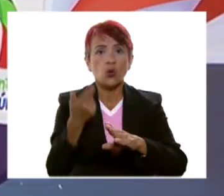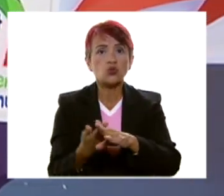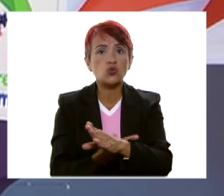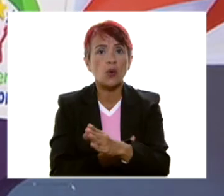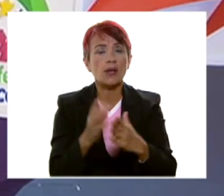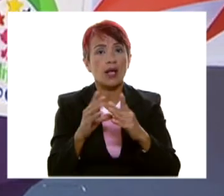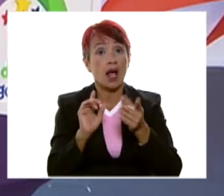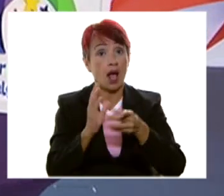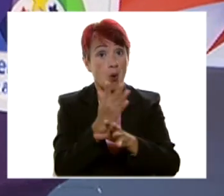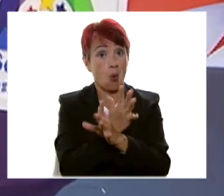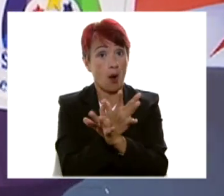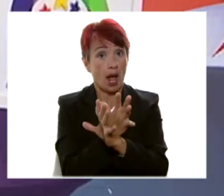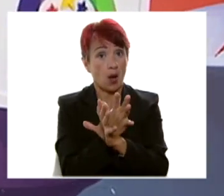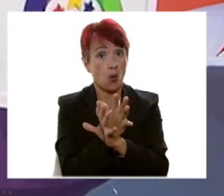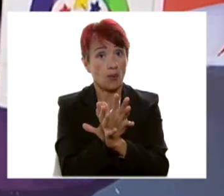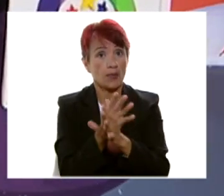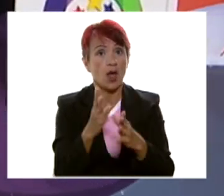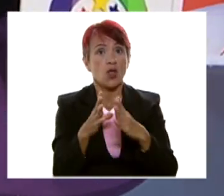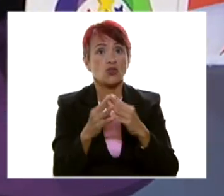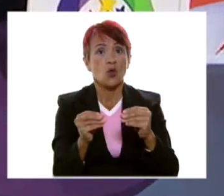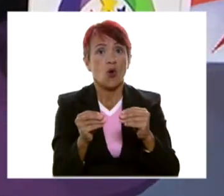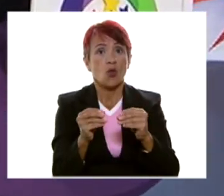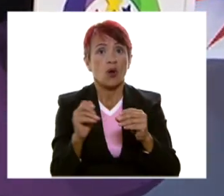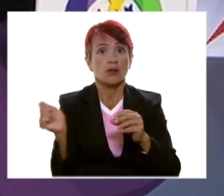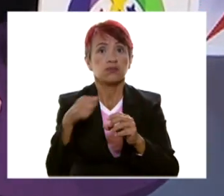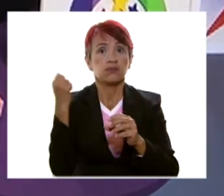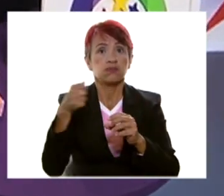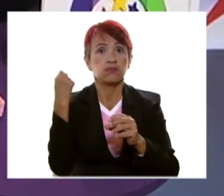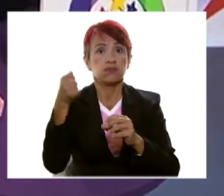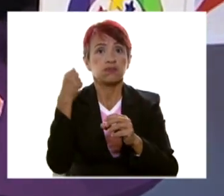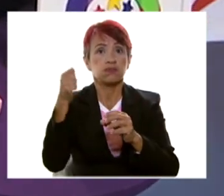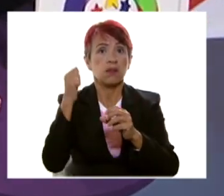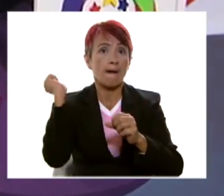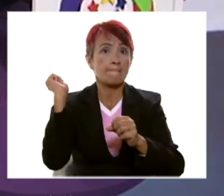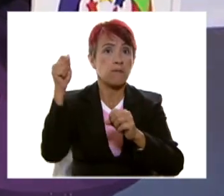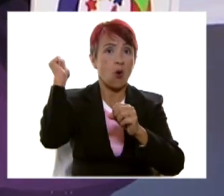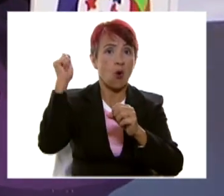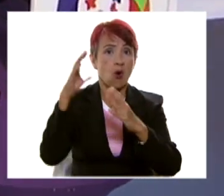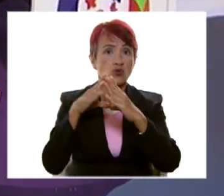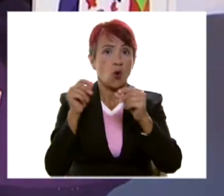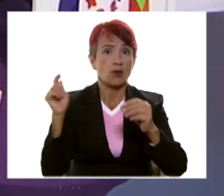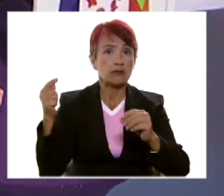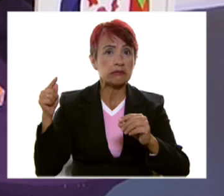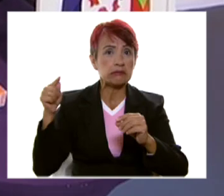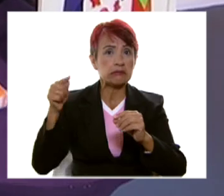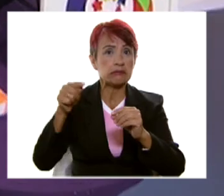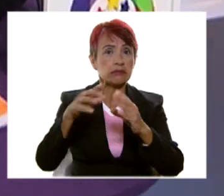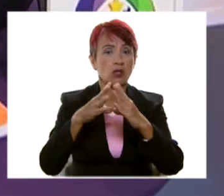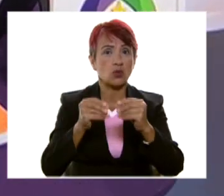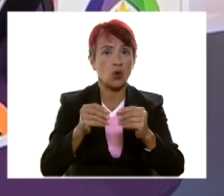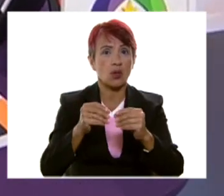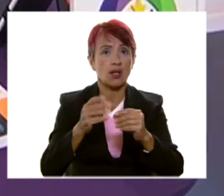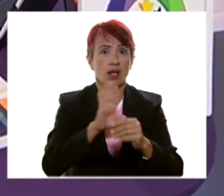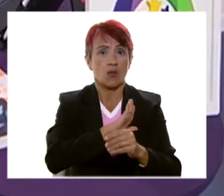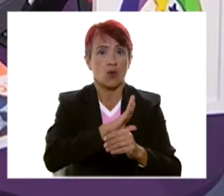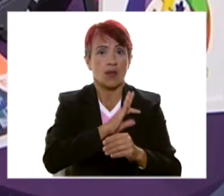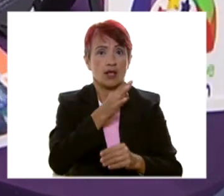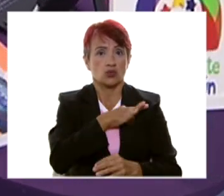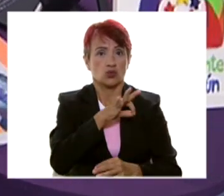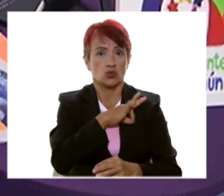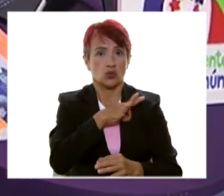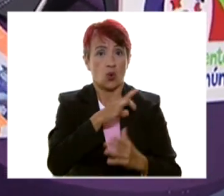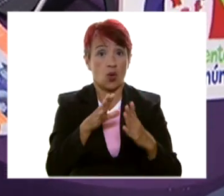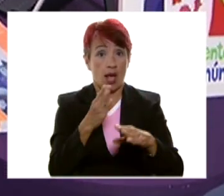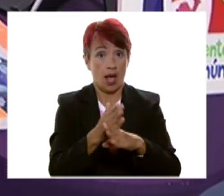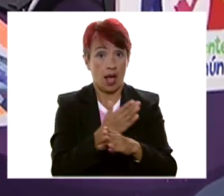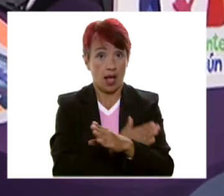Algunos de los juegos tradicionales como la zaranda tienen que ver con estas tradiciones indígenas que vienen y que son parte de nuestra sociedad. Antes de